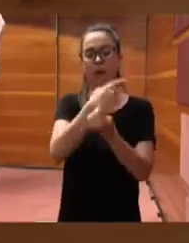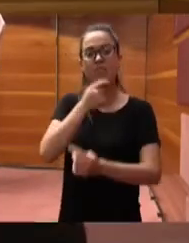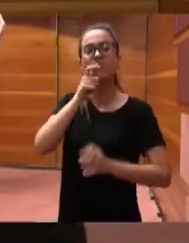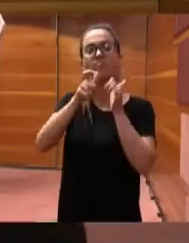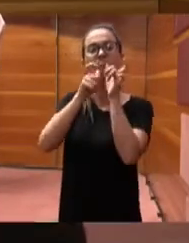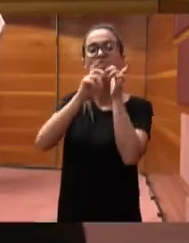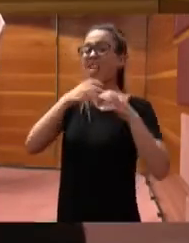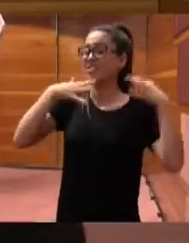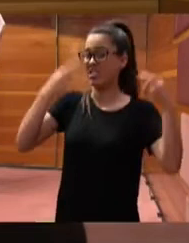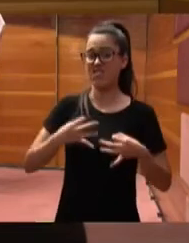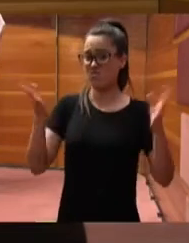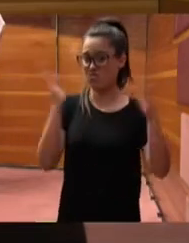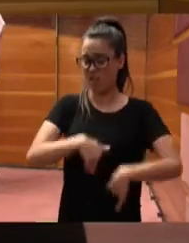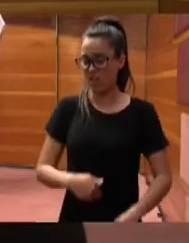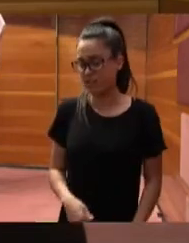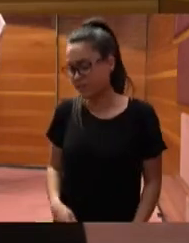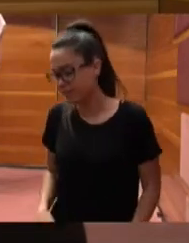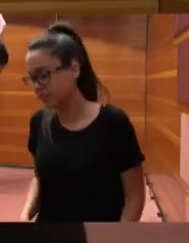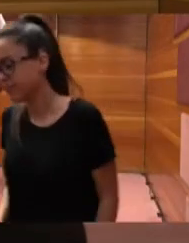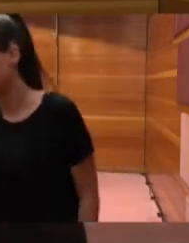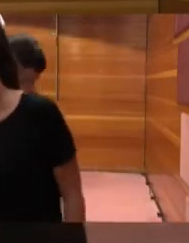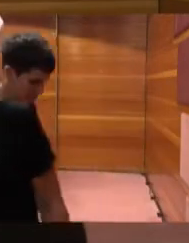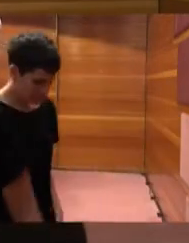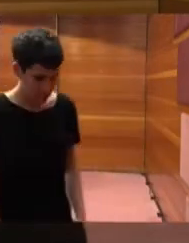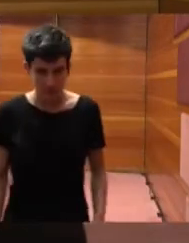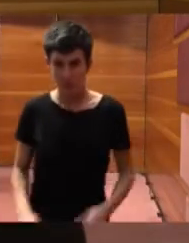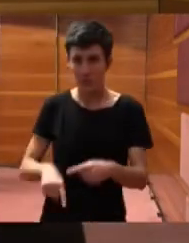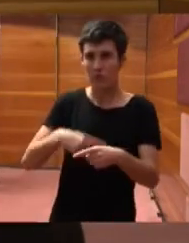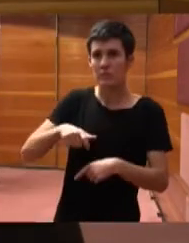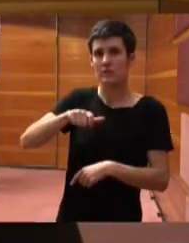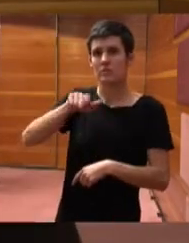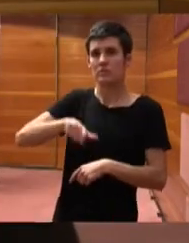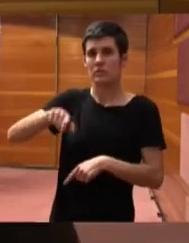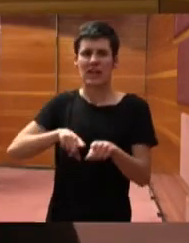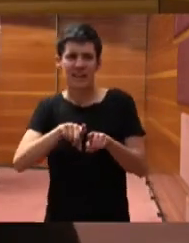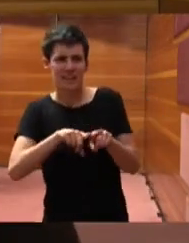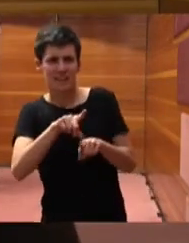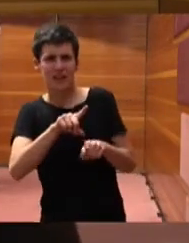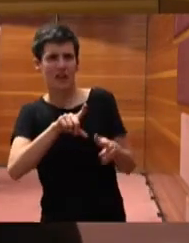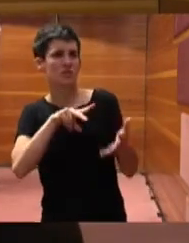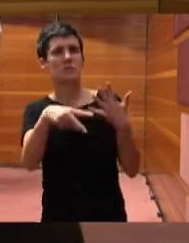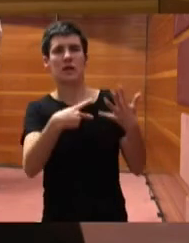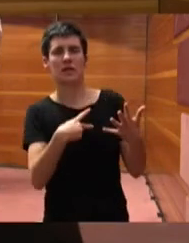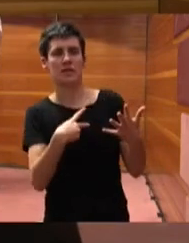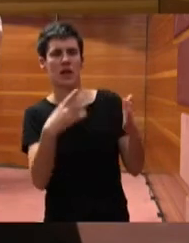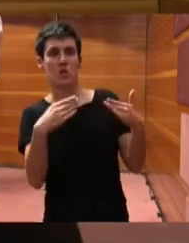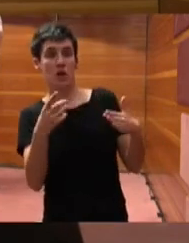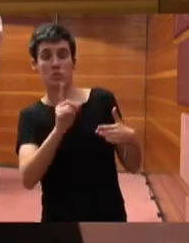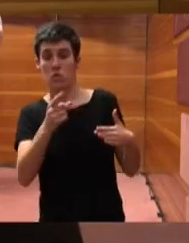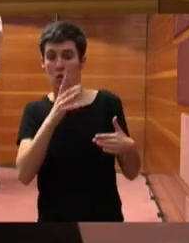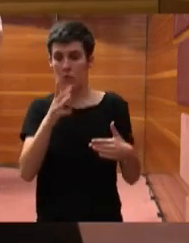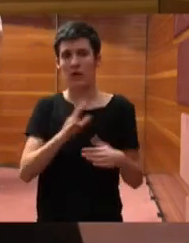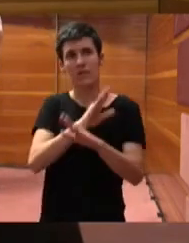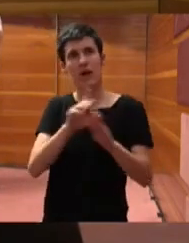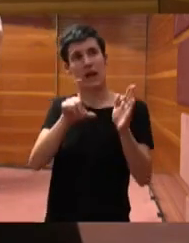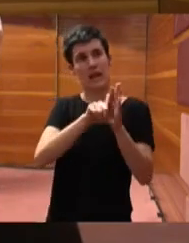son. ¿Por qué pueden decir y dicen y nadie critica y nadie niega que sean transparentes? Porque han subido no sé cuántos ítems. No es lo mismo cumplir la